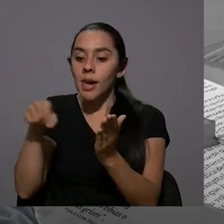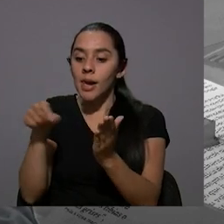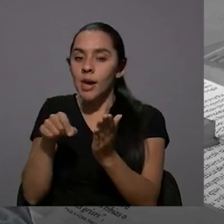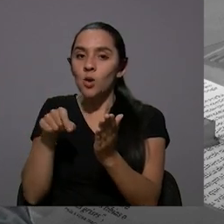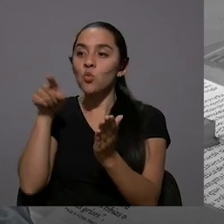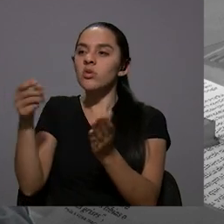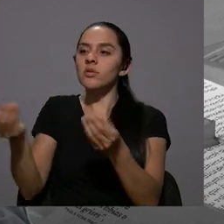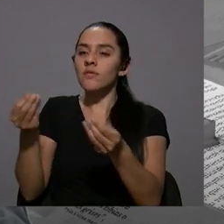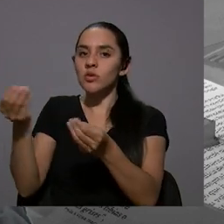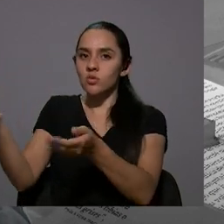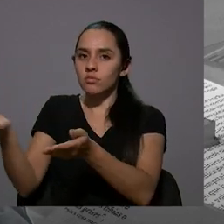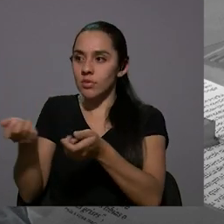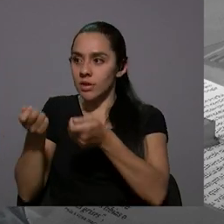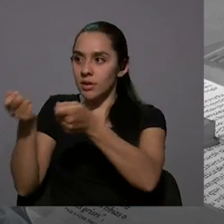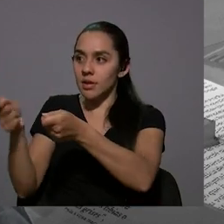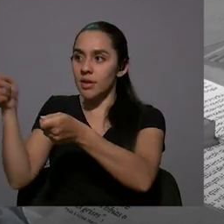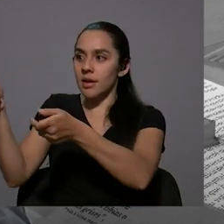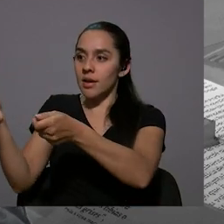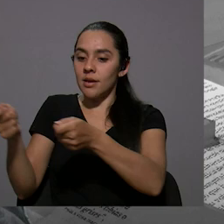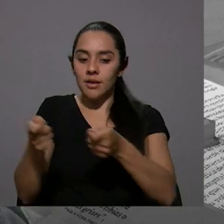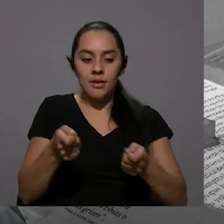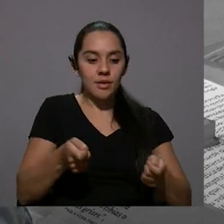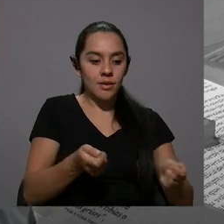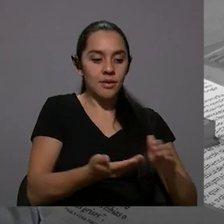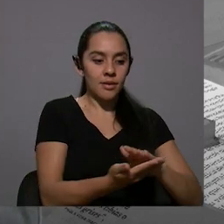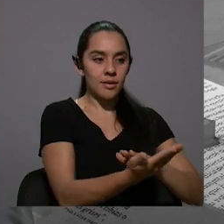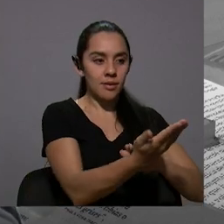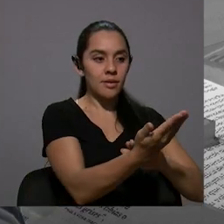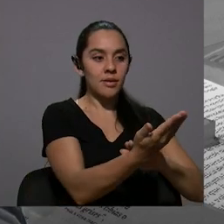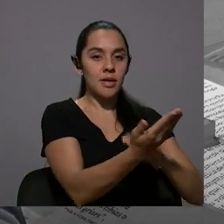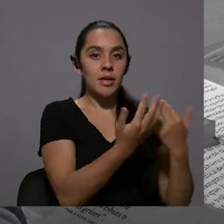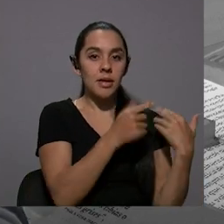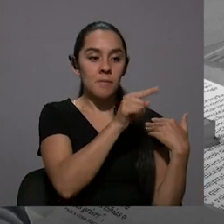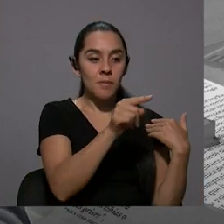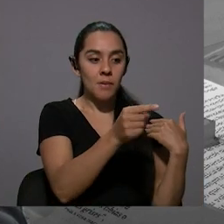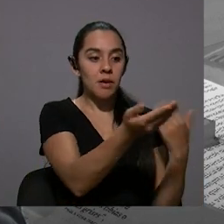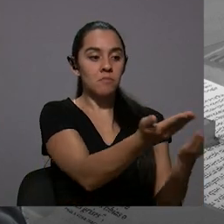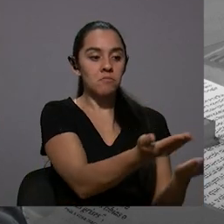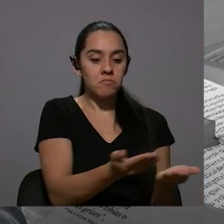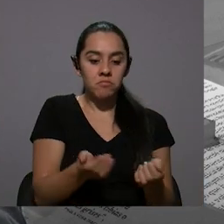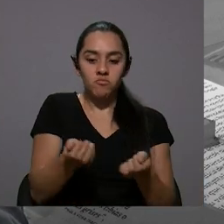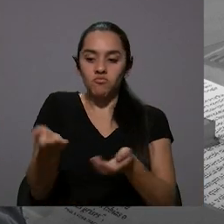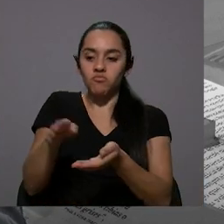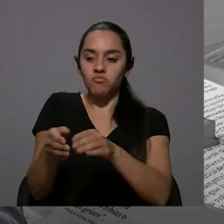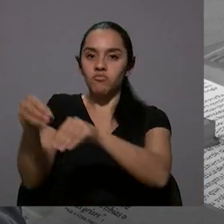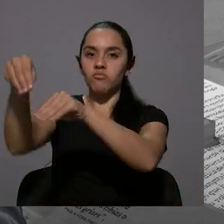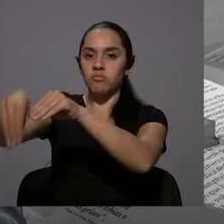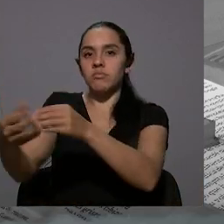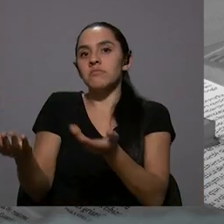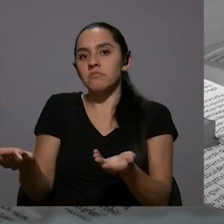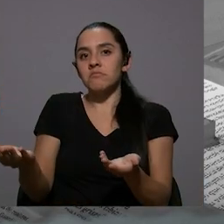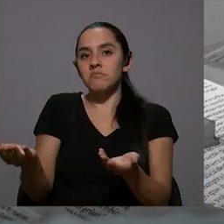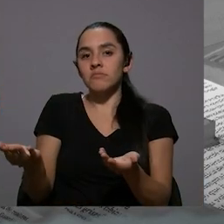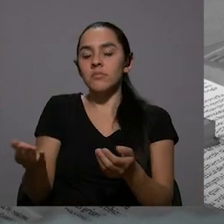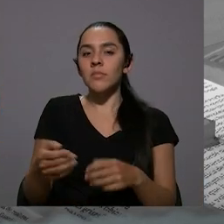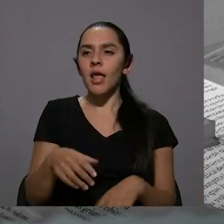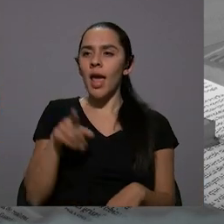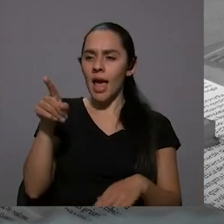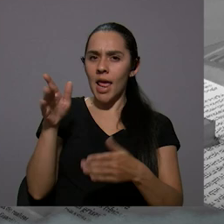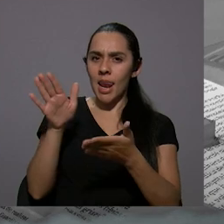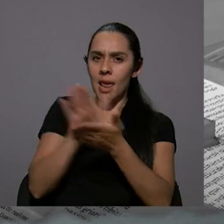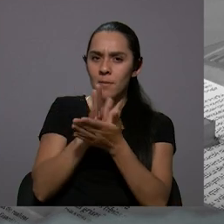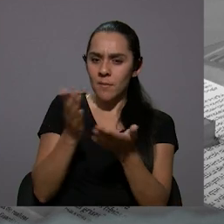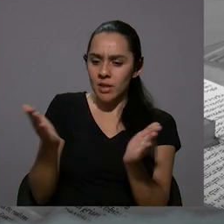introdúzcalo y espere que salga o sea para el elector no era un cambio tan radical tampoco la papeleta es más